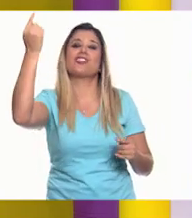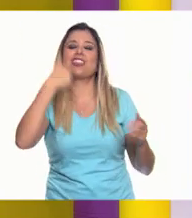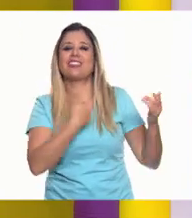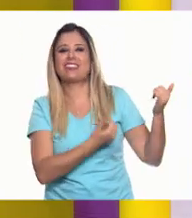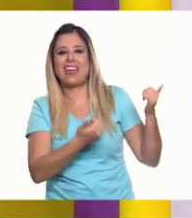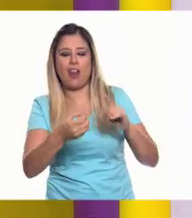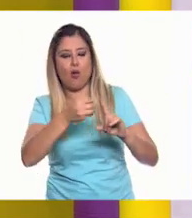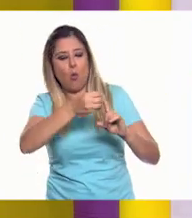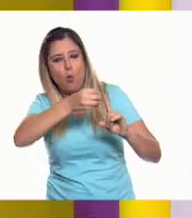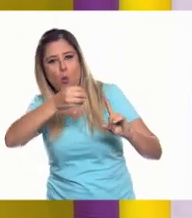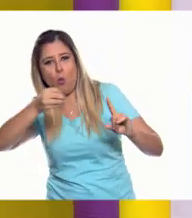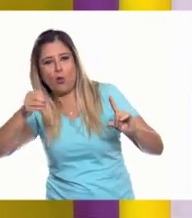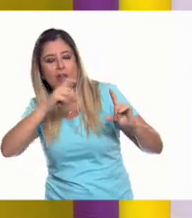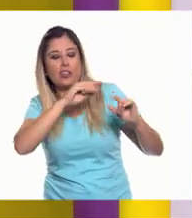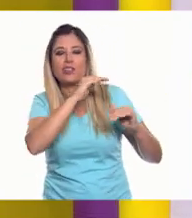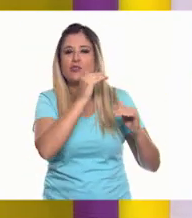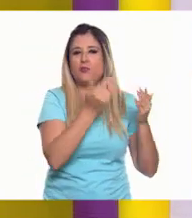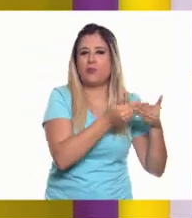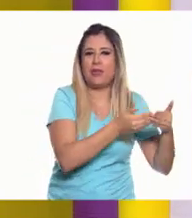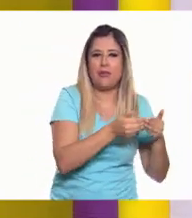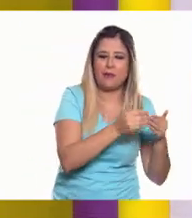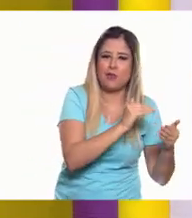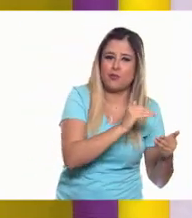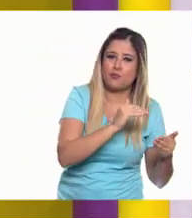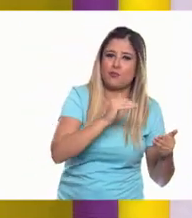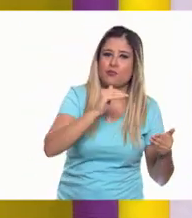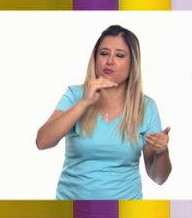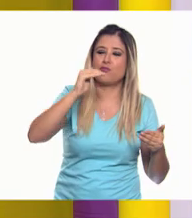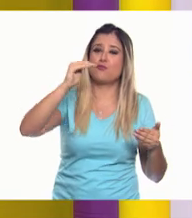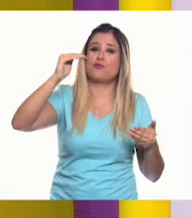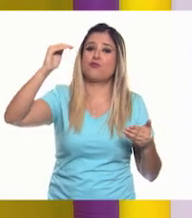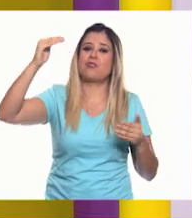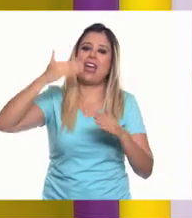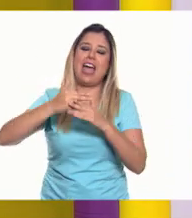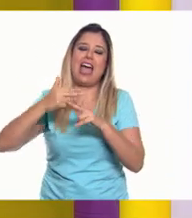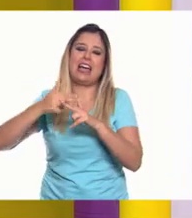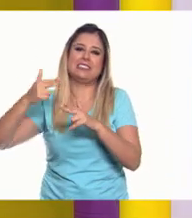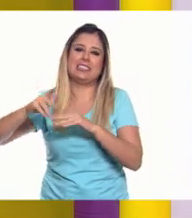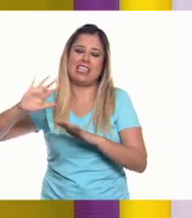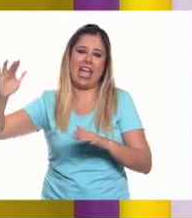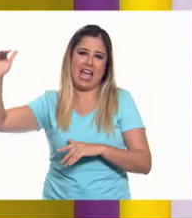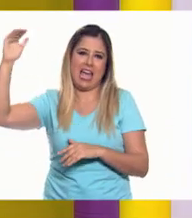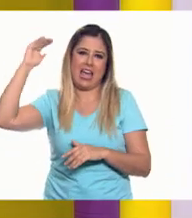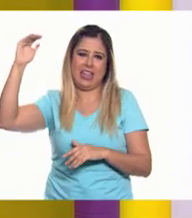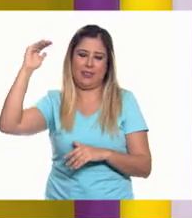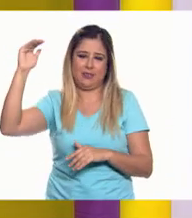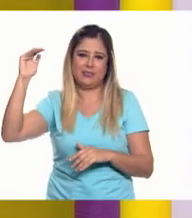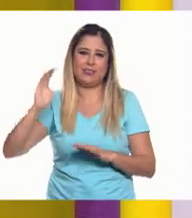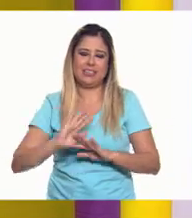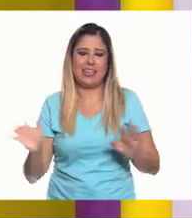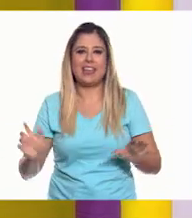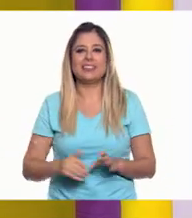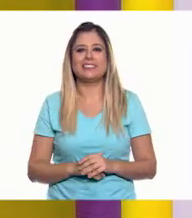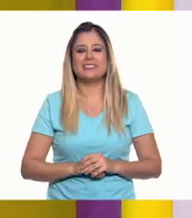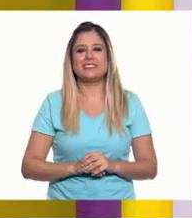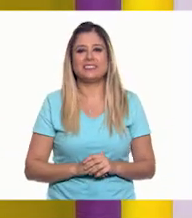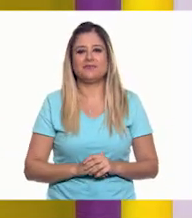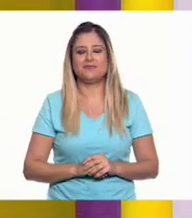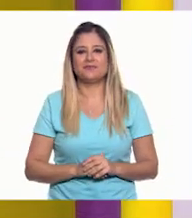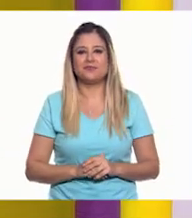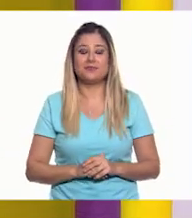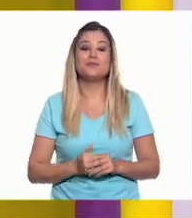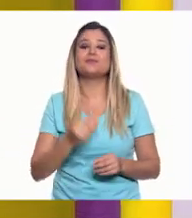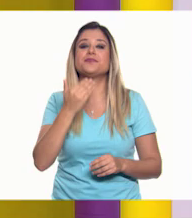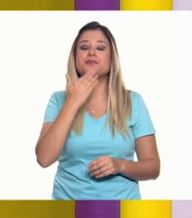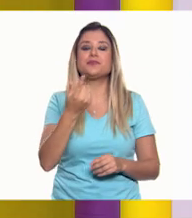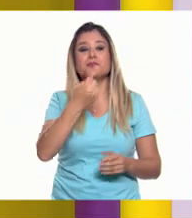en el orden en el que pues estaba más bebé hasta que ya estaba pues grande, sí, uh-huh. Ya adulto. Oye, Eric, ¿qué